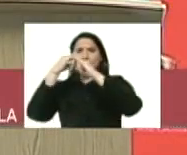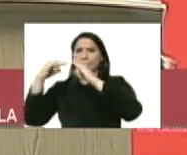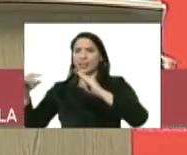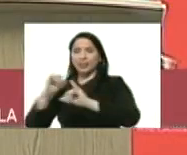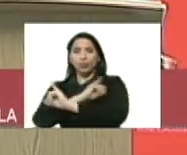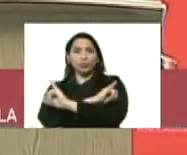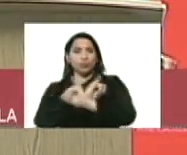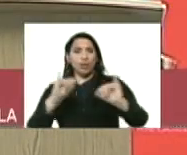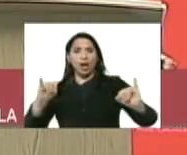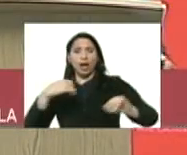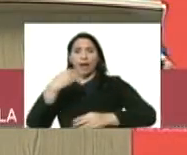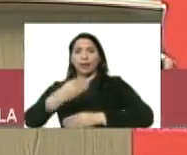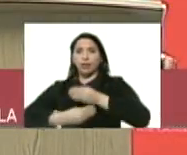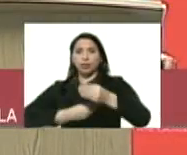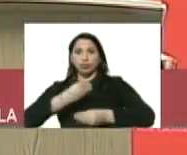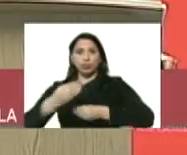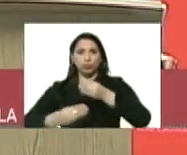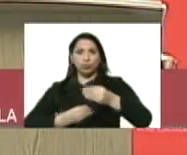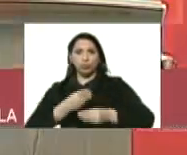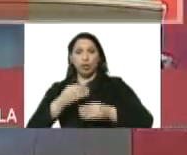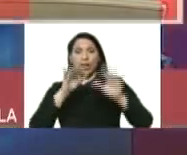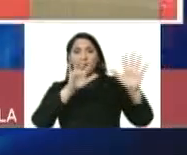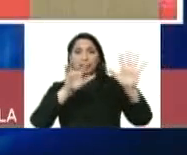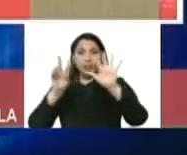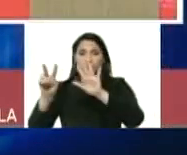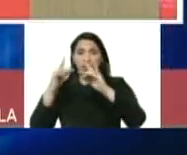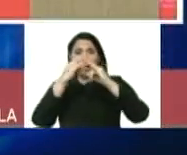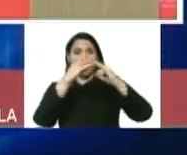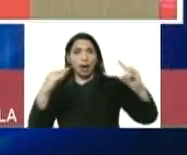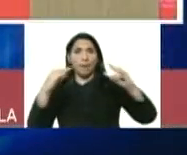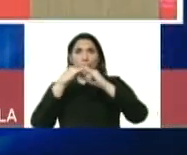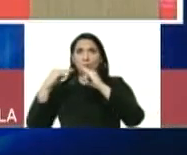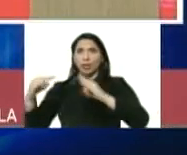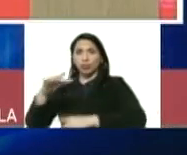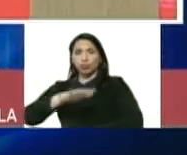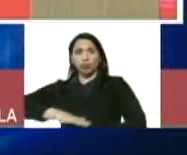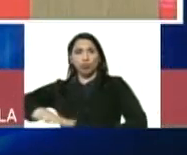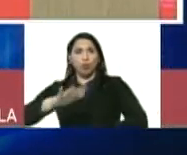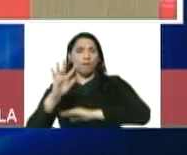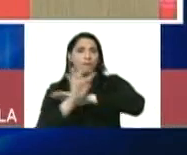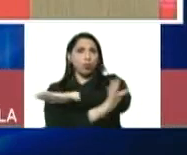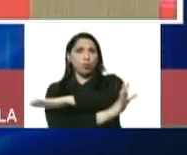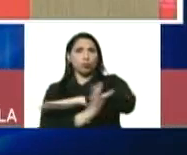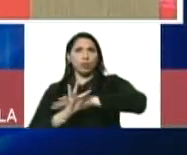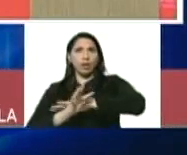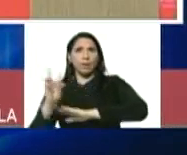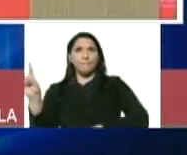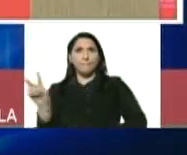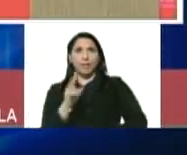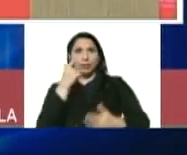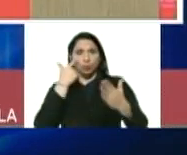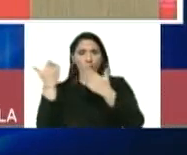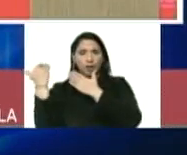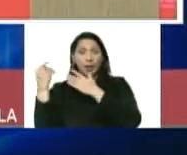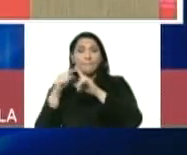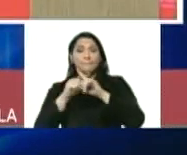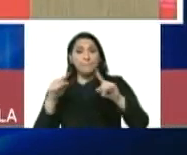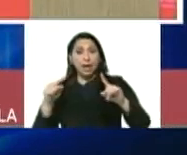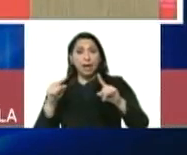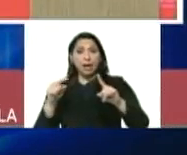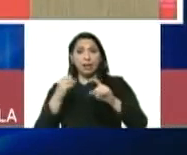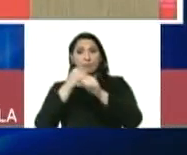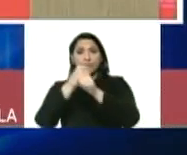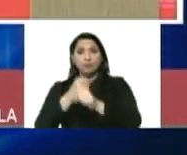han sido instalados, 17 campamentos en toda la frontera de Venezuela para los puestos